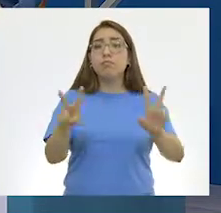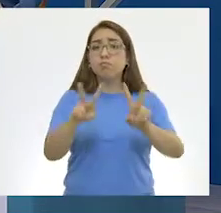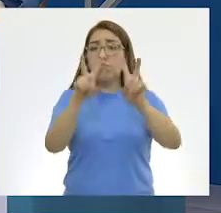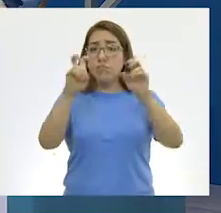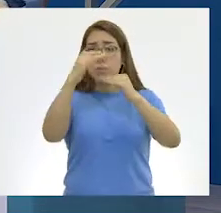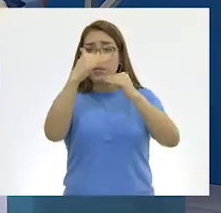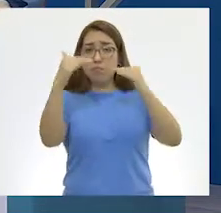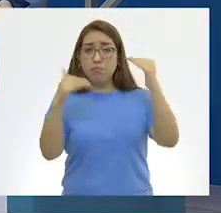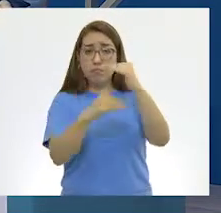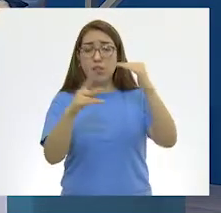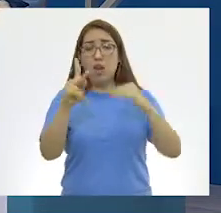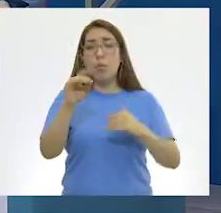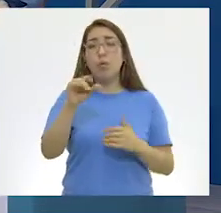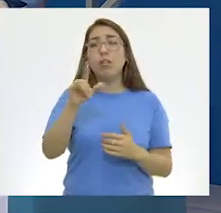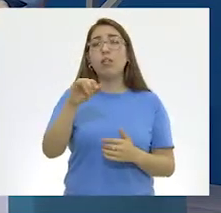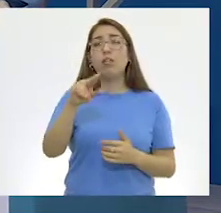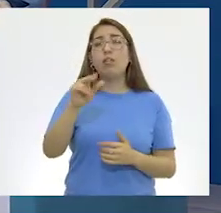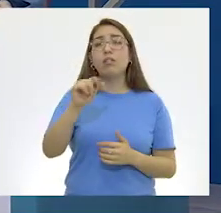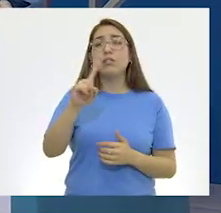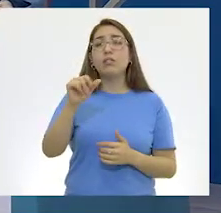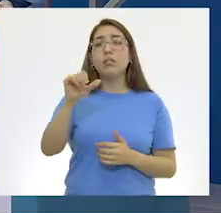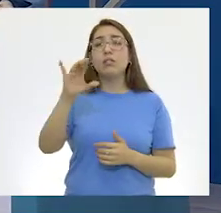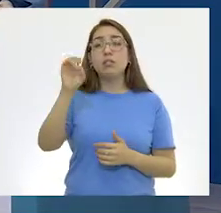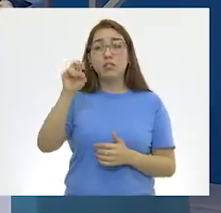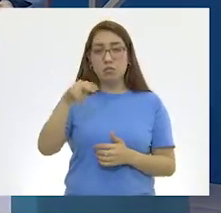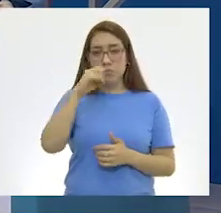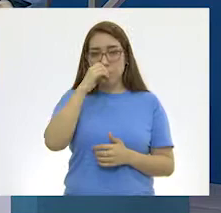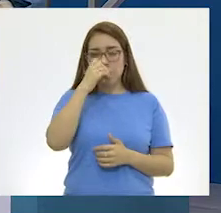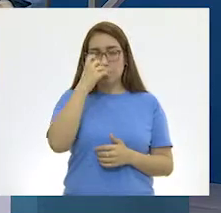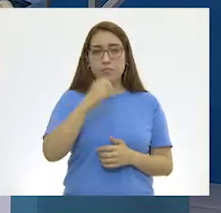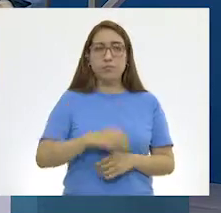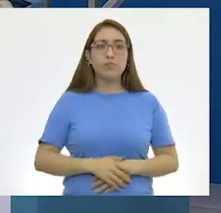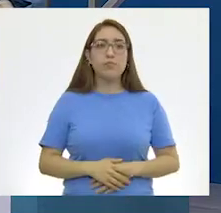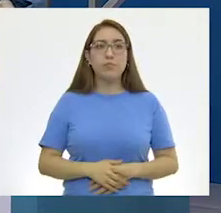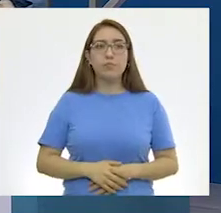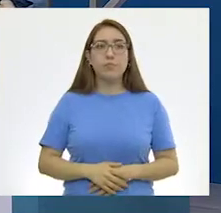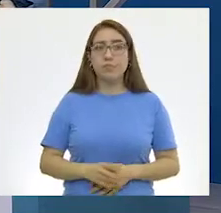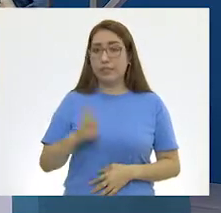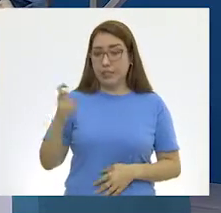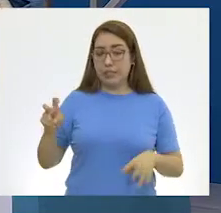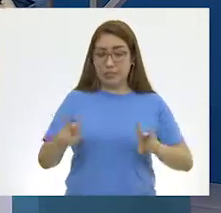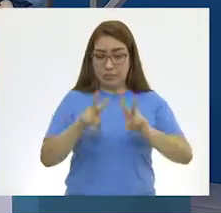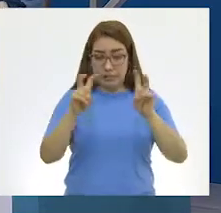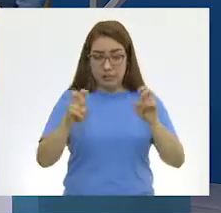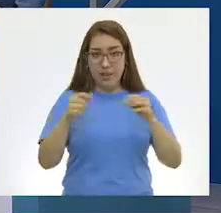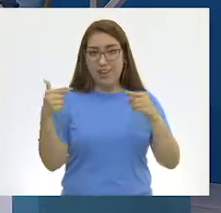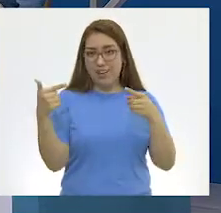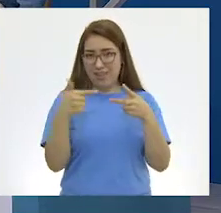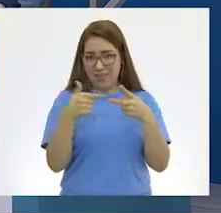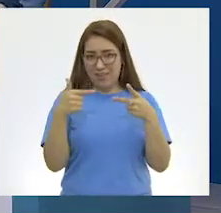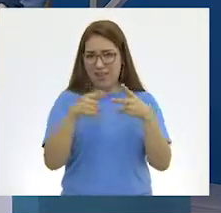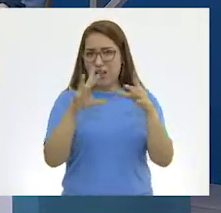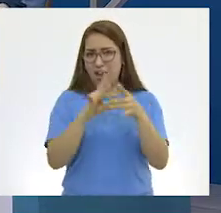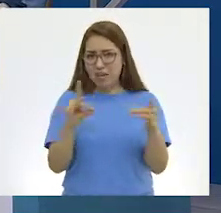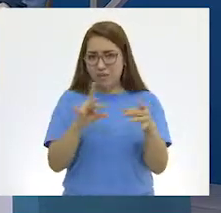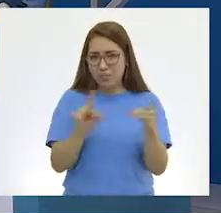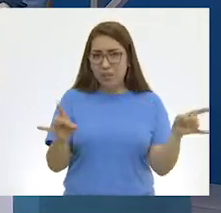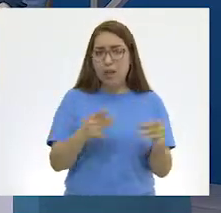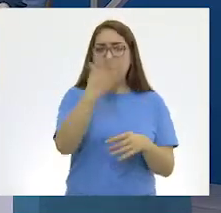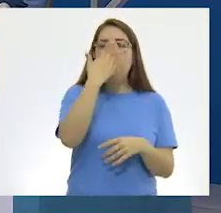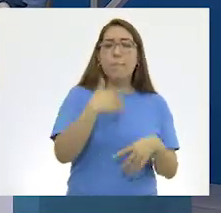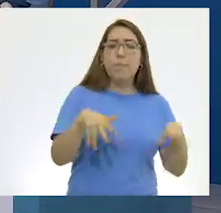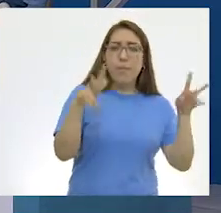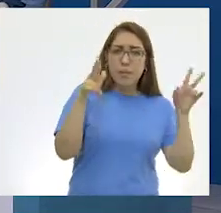parece? Muy bien, maestra. Este es muy importante porque en él puedo hablar de las abejas, los colibríes y los murciélagos.